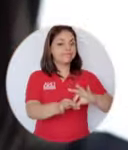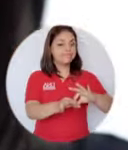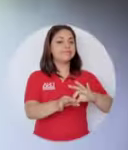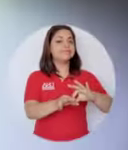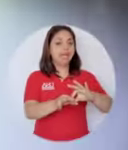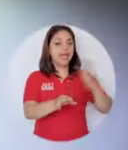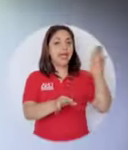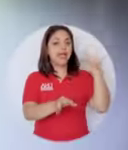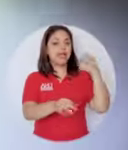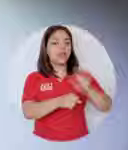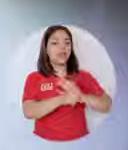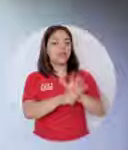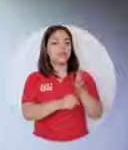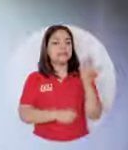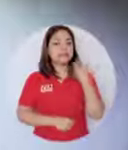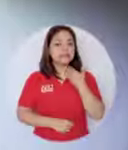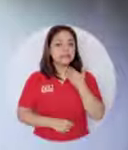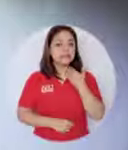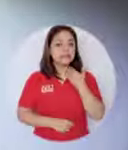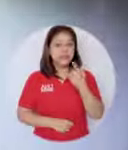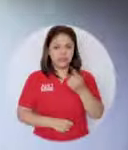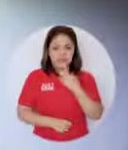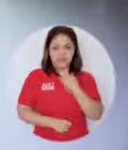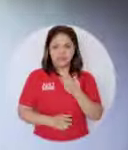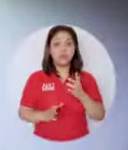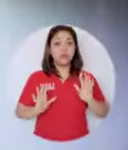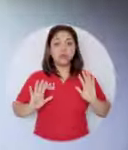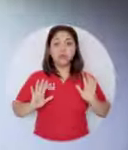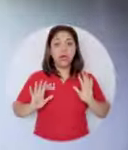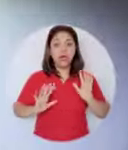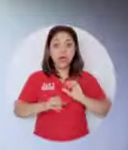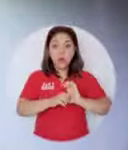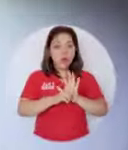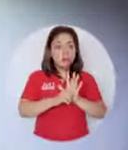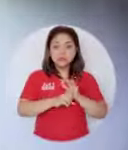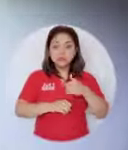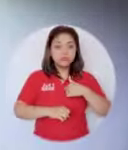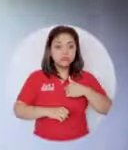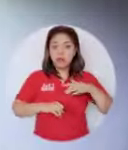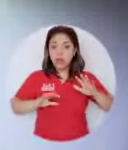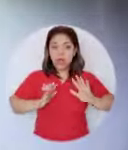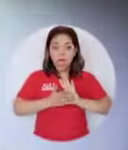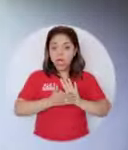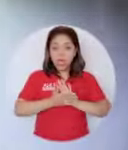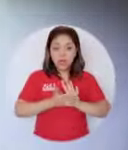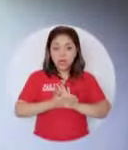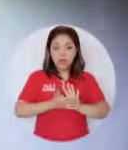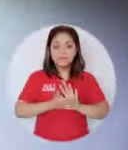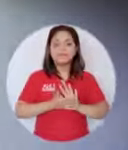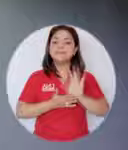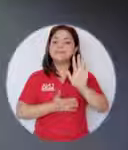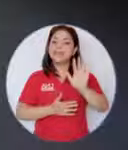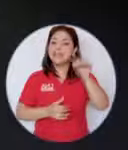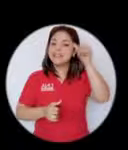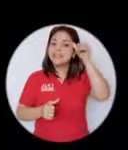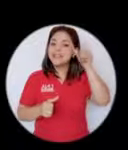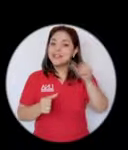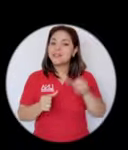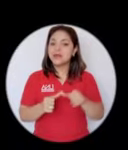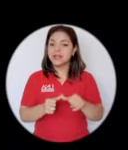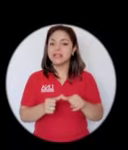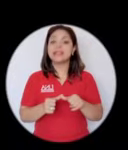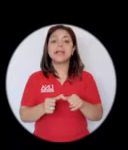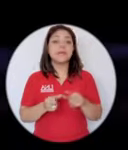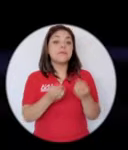una COVID, y resulta que uno dice, pero es que yo no tuve COVID. Pero hay que recordarse que tenemos